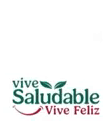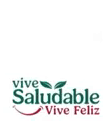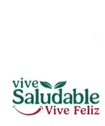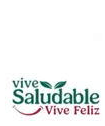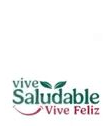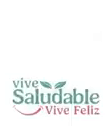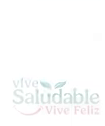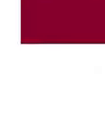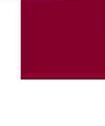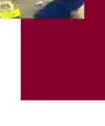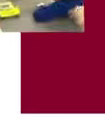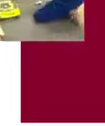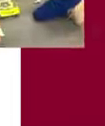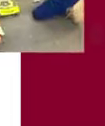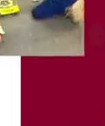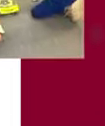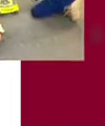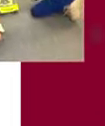universitario.